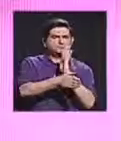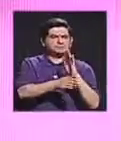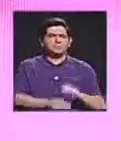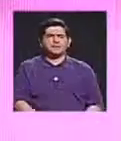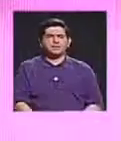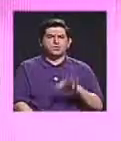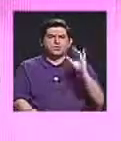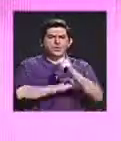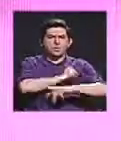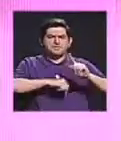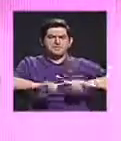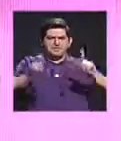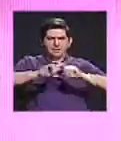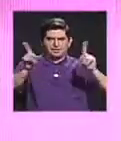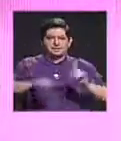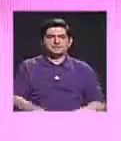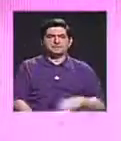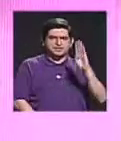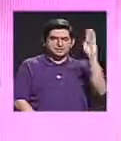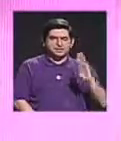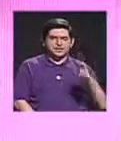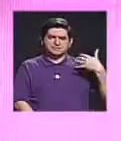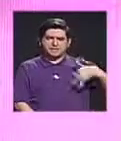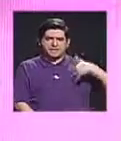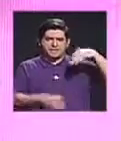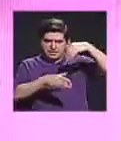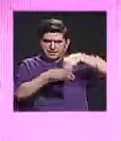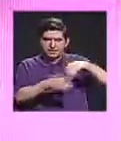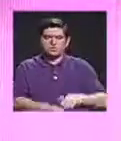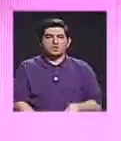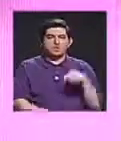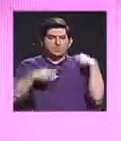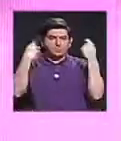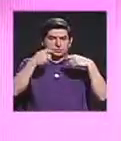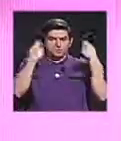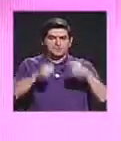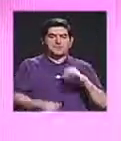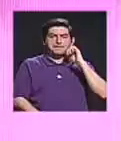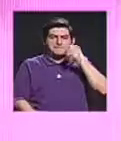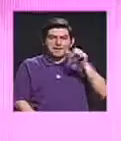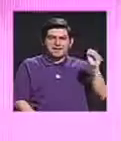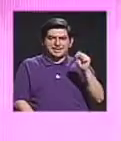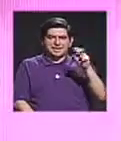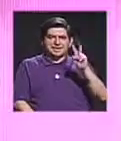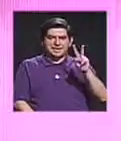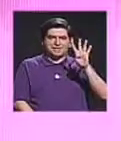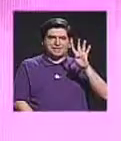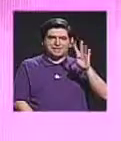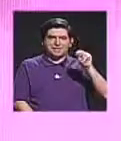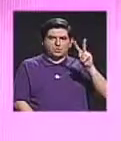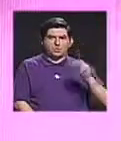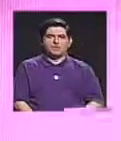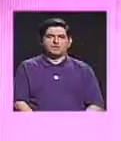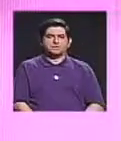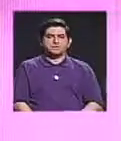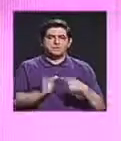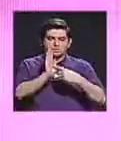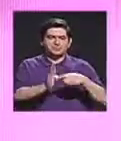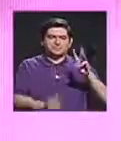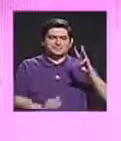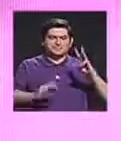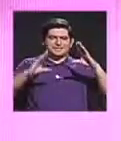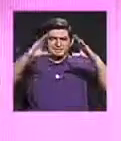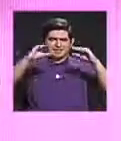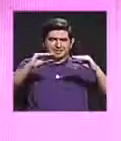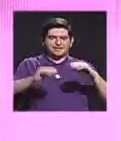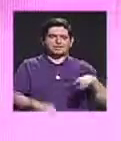de 9 países diferentes como Brasil y Argentina este festival será mañana sábado 24 de noviembre con funciones A